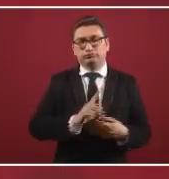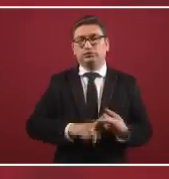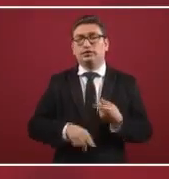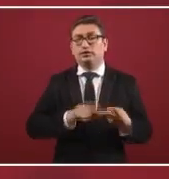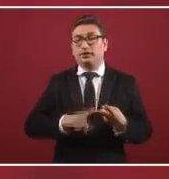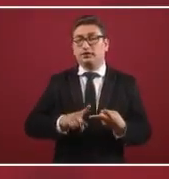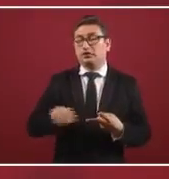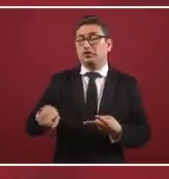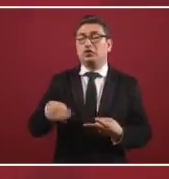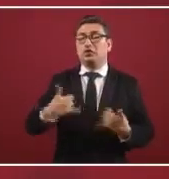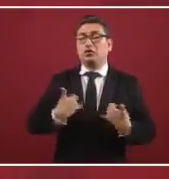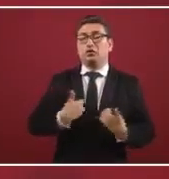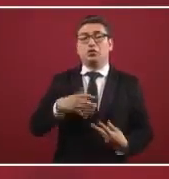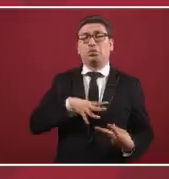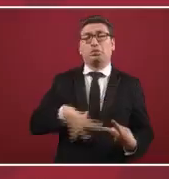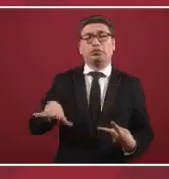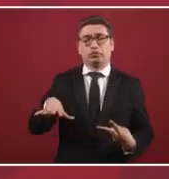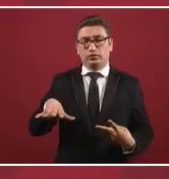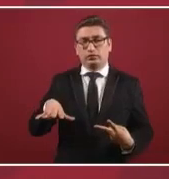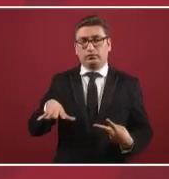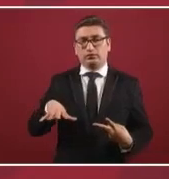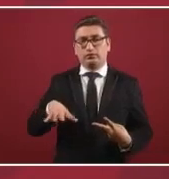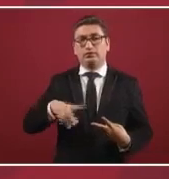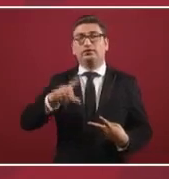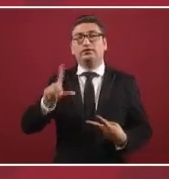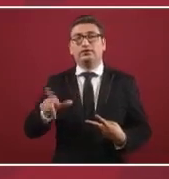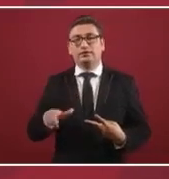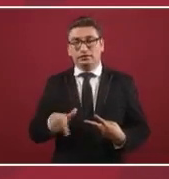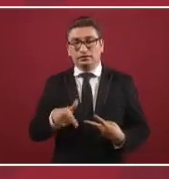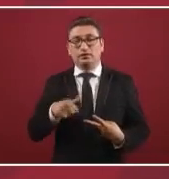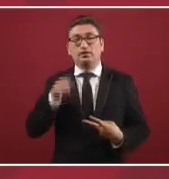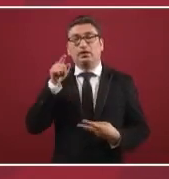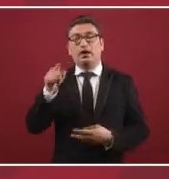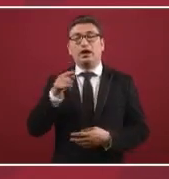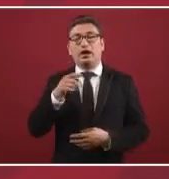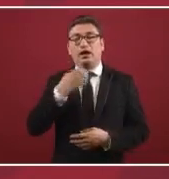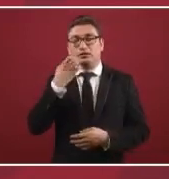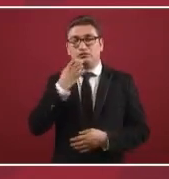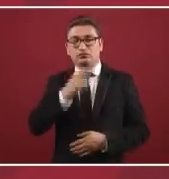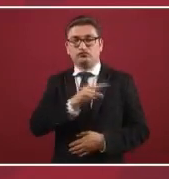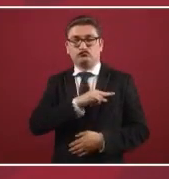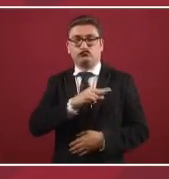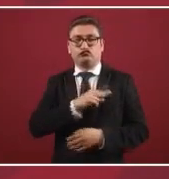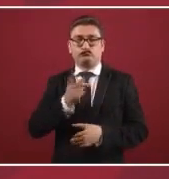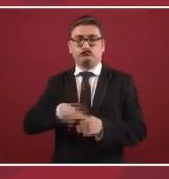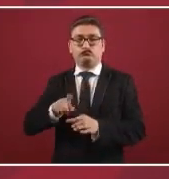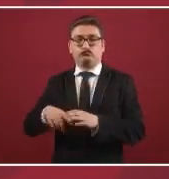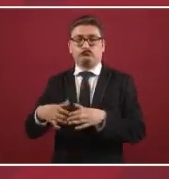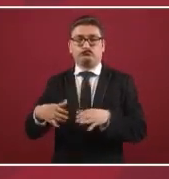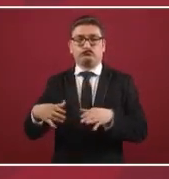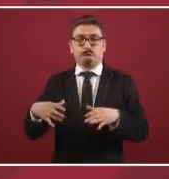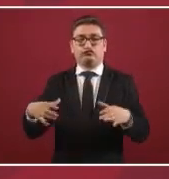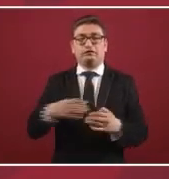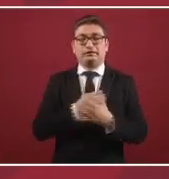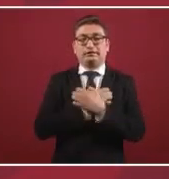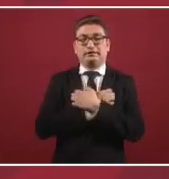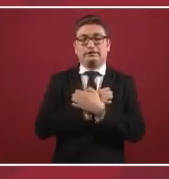porque así va a crecer la matrícula de escuelas privadas, vamos a privatizar la